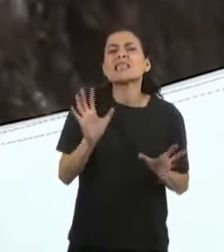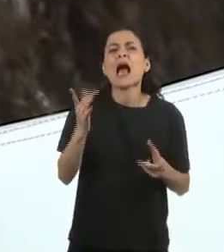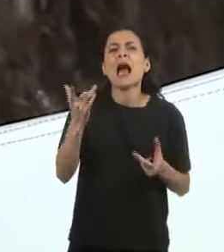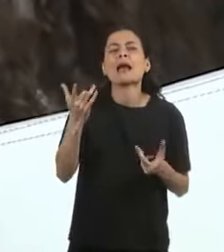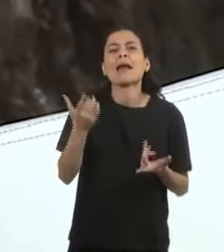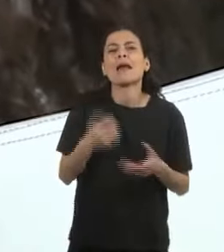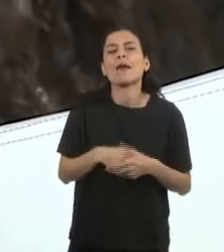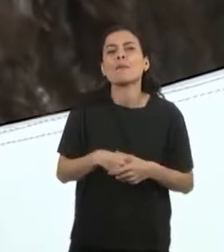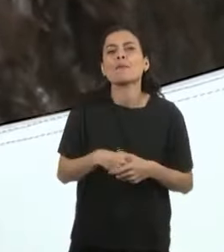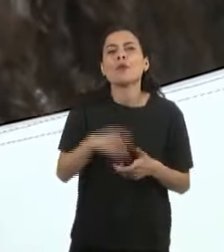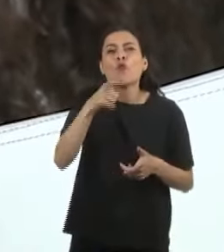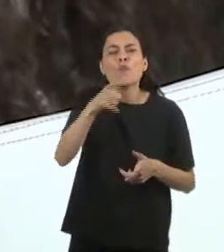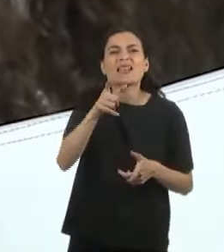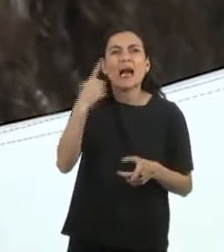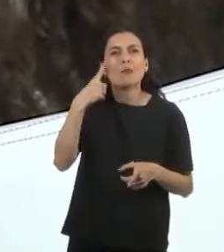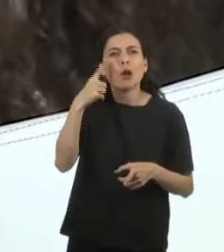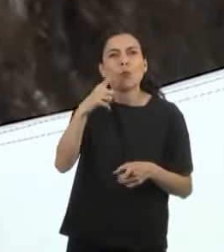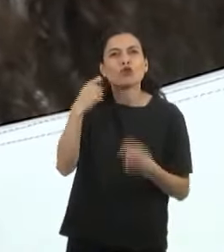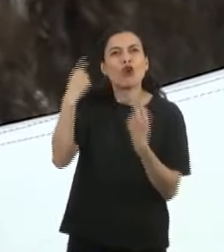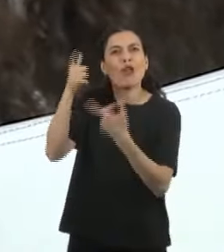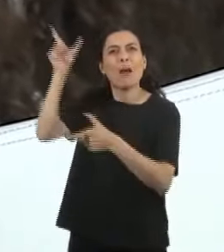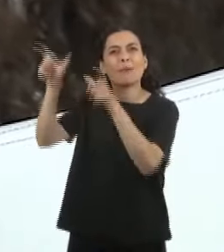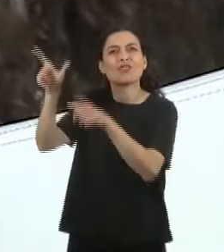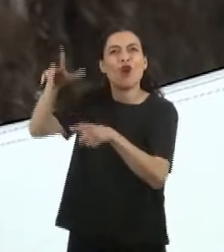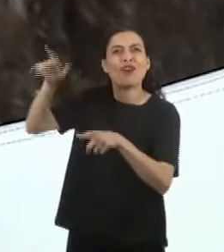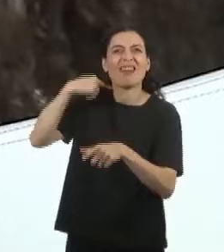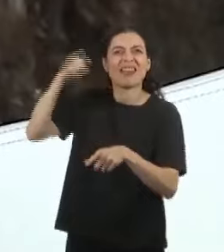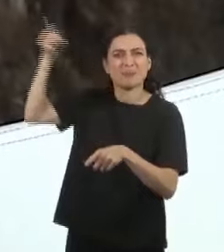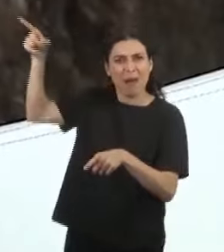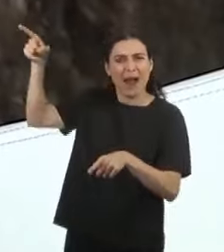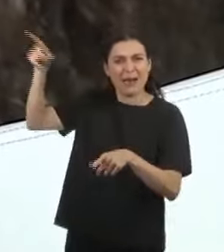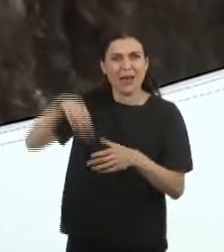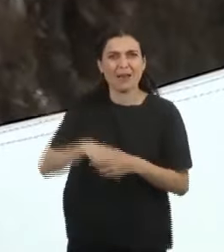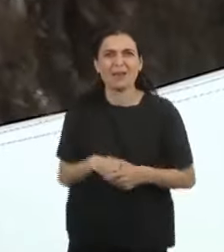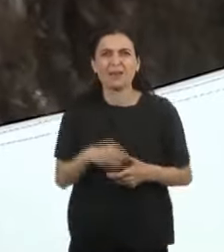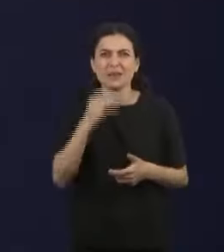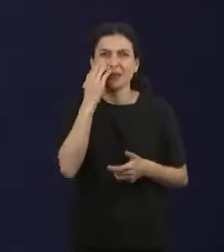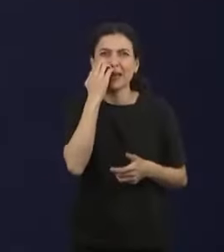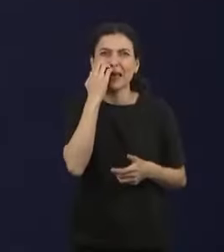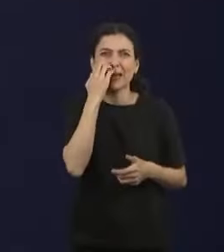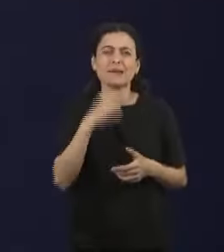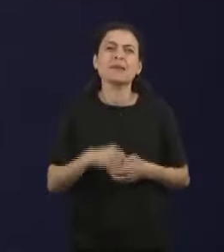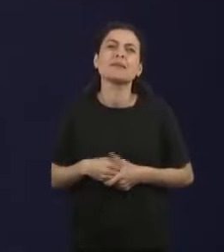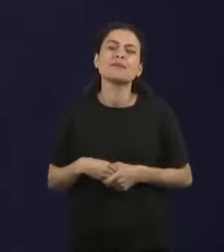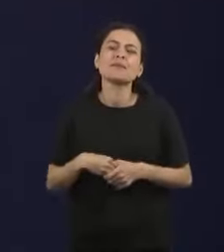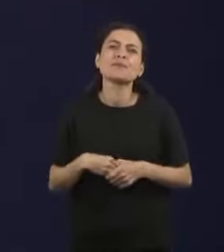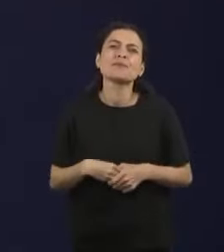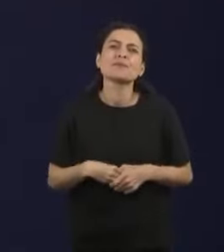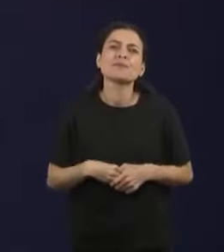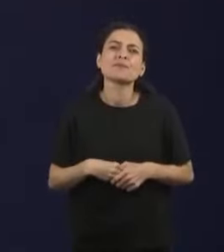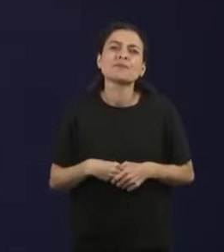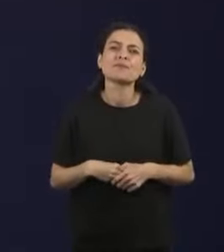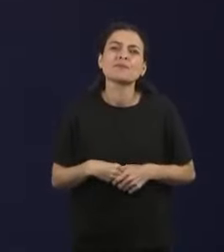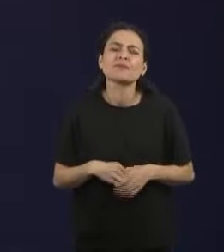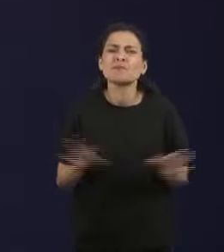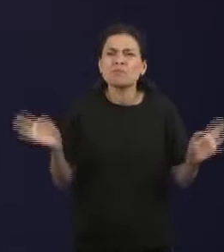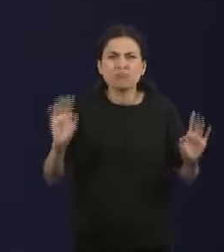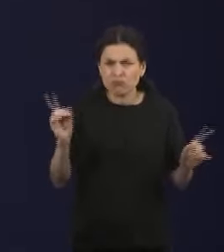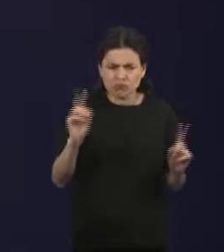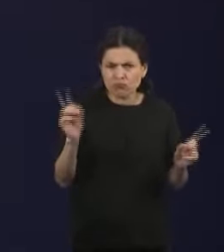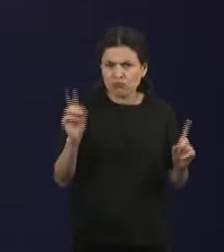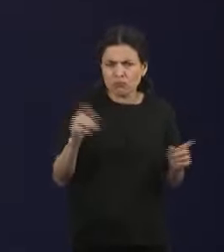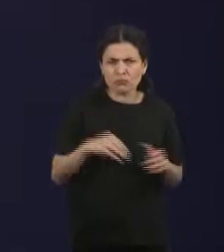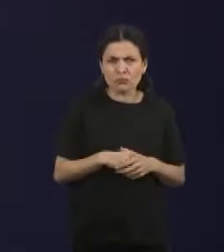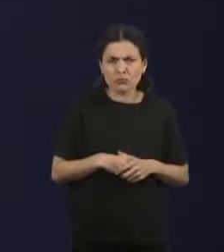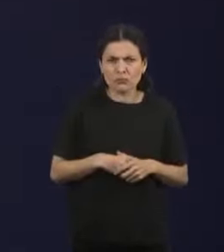electorado español digamos para la población española gracias no A ver no Por qué no no